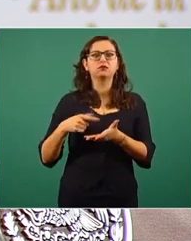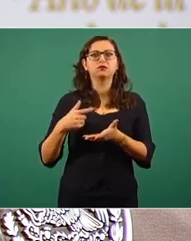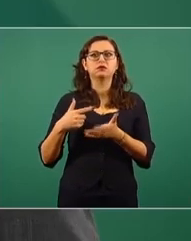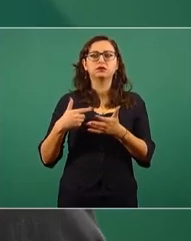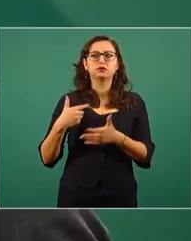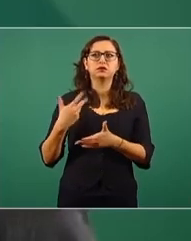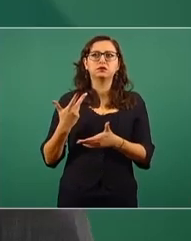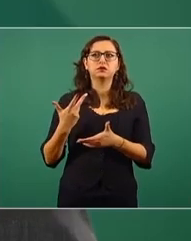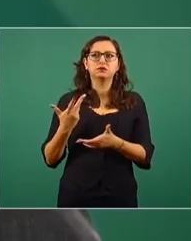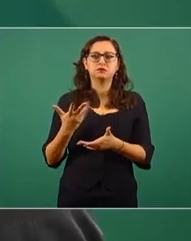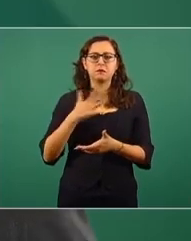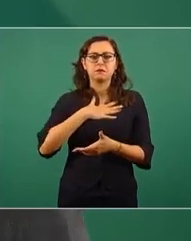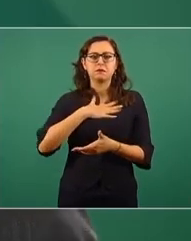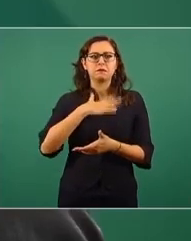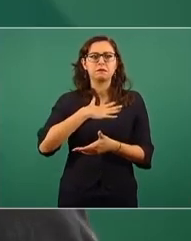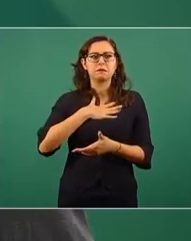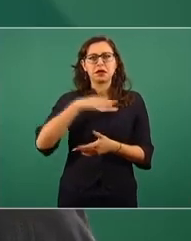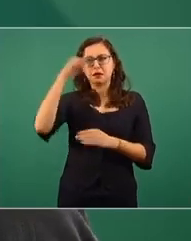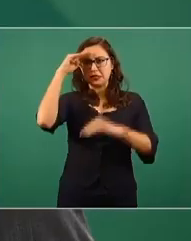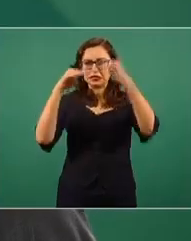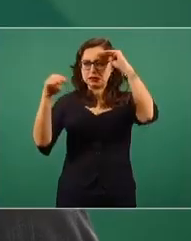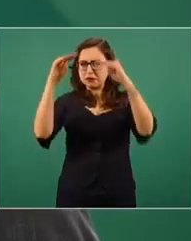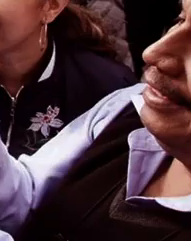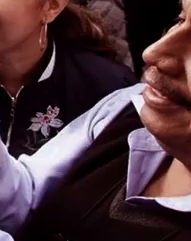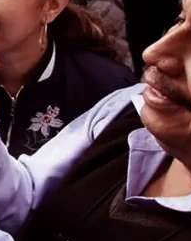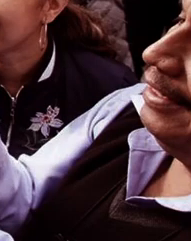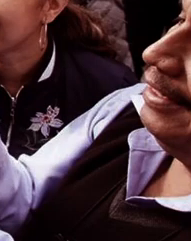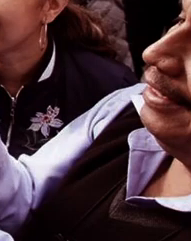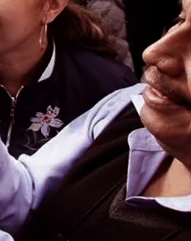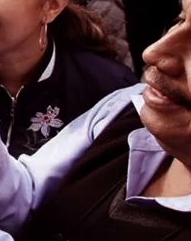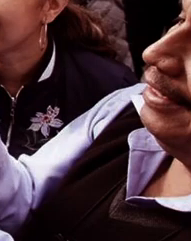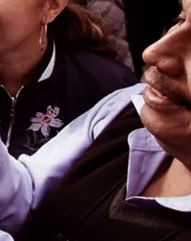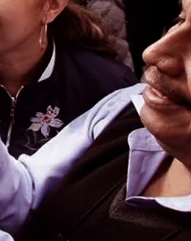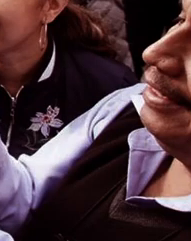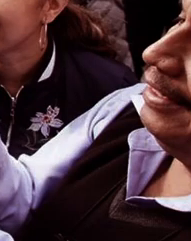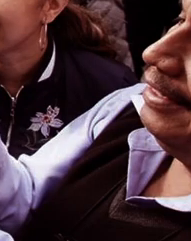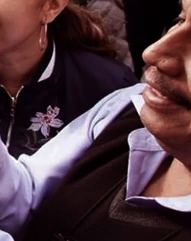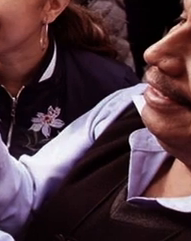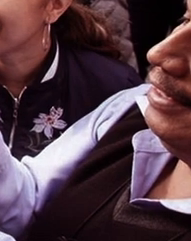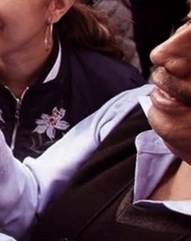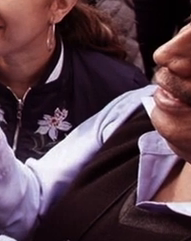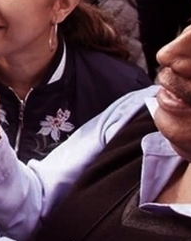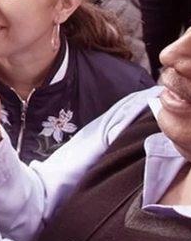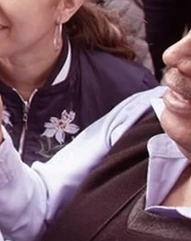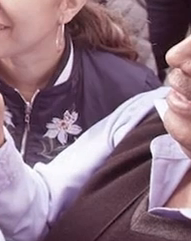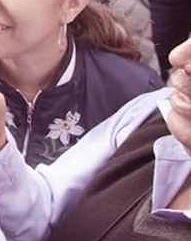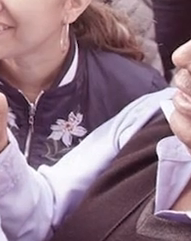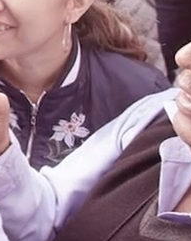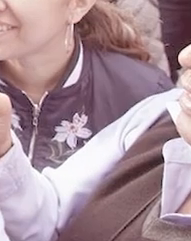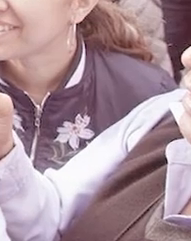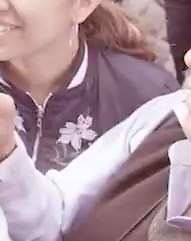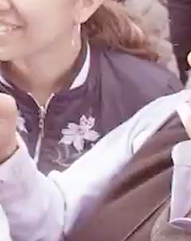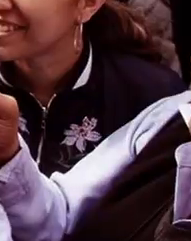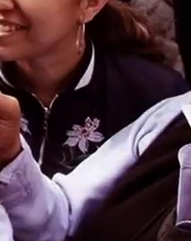mi manera de pensar, aunque los